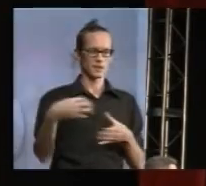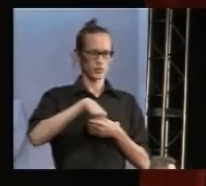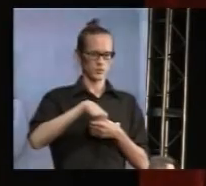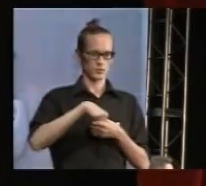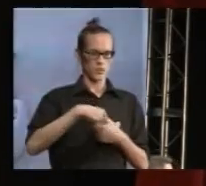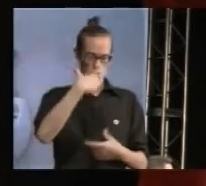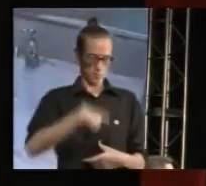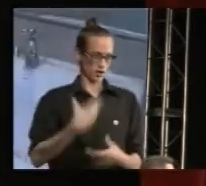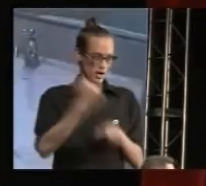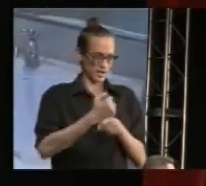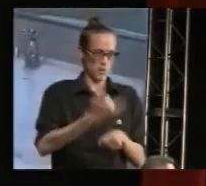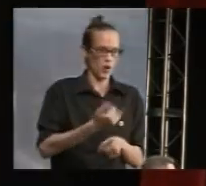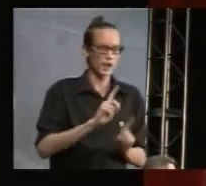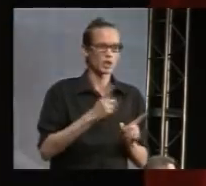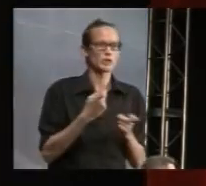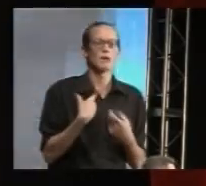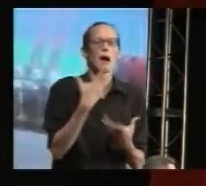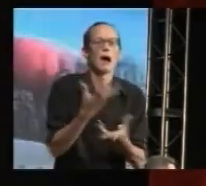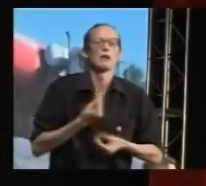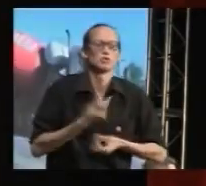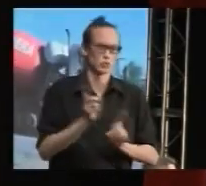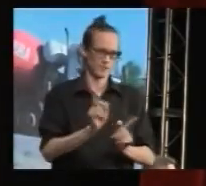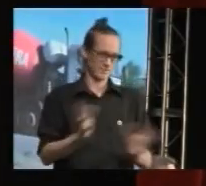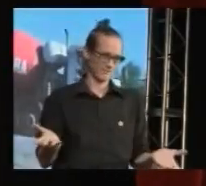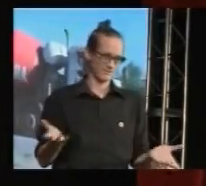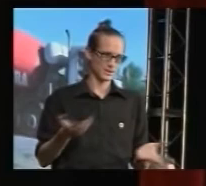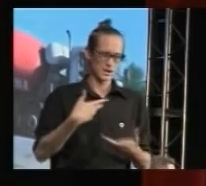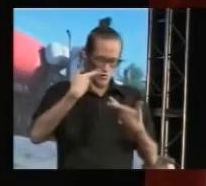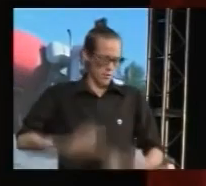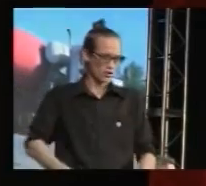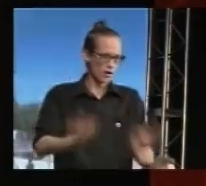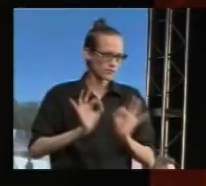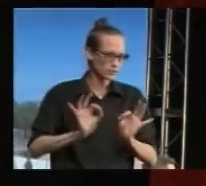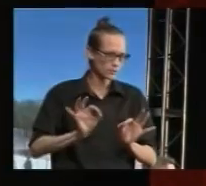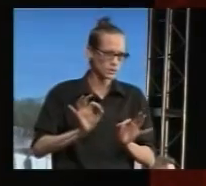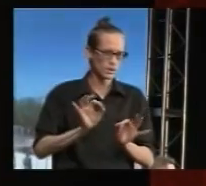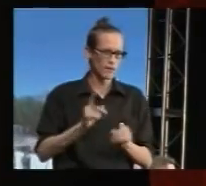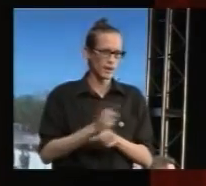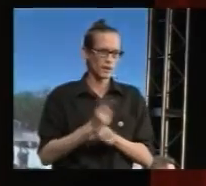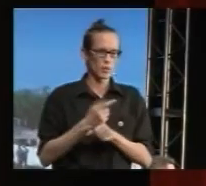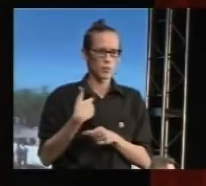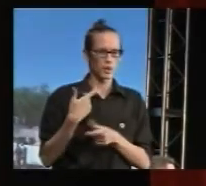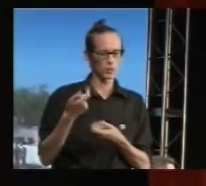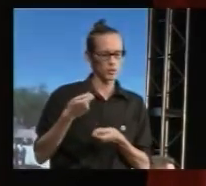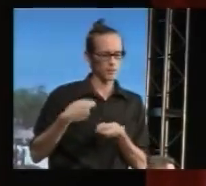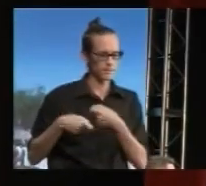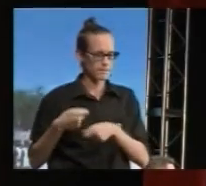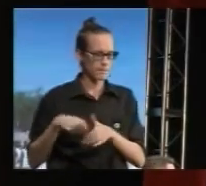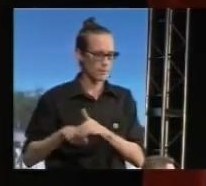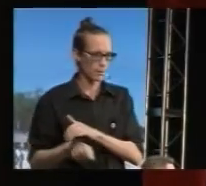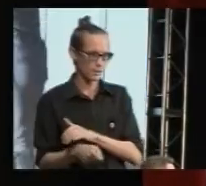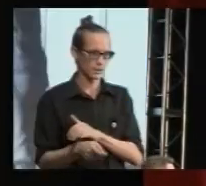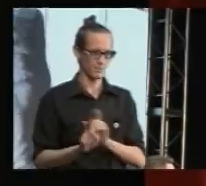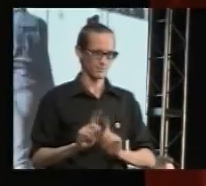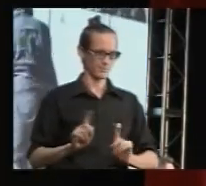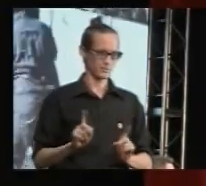asistencia. Constituye un ser íntegro, no susceptible de ser manipulado o de vasallaje. A